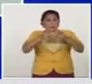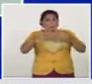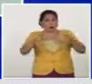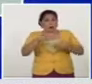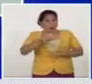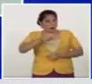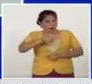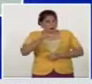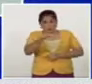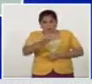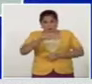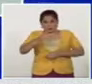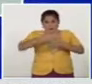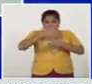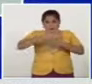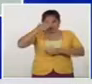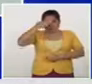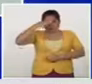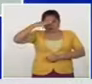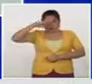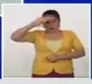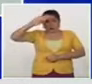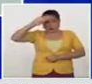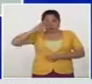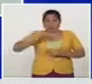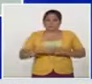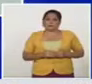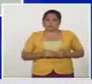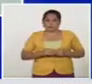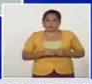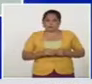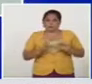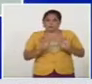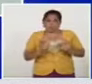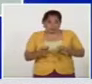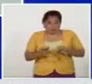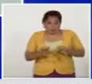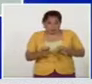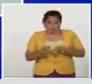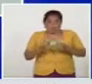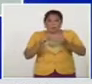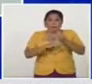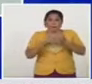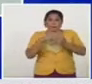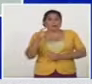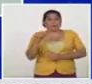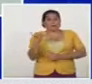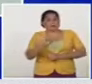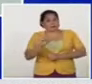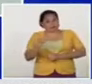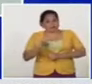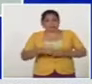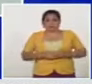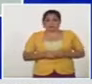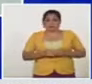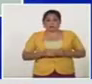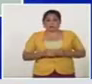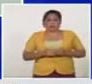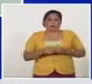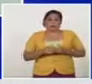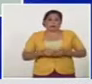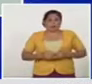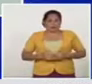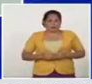municipio Santiago de Cuba, con 30 casos autóctonos, Palma Soriano 7, Contramaestre